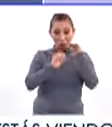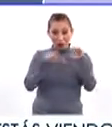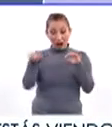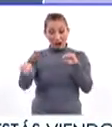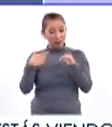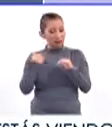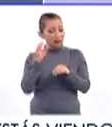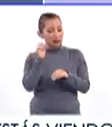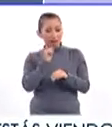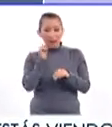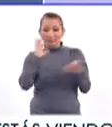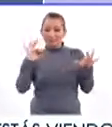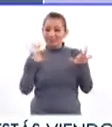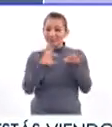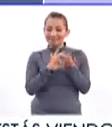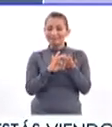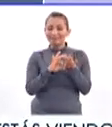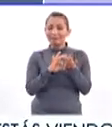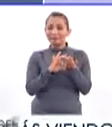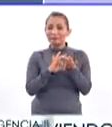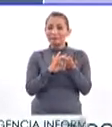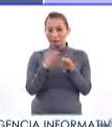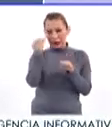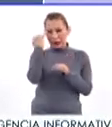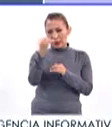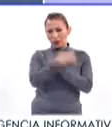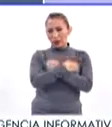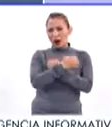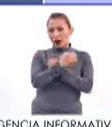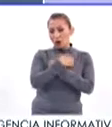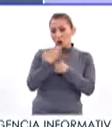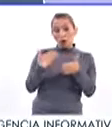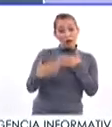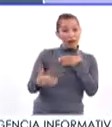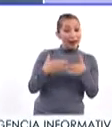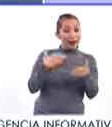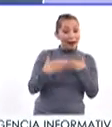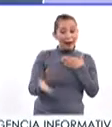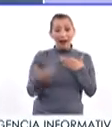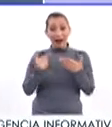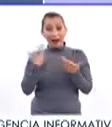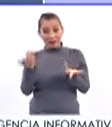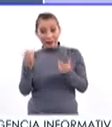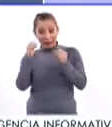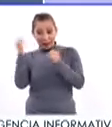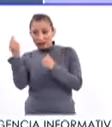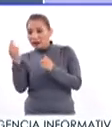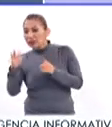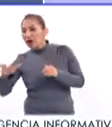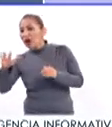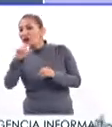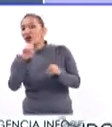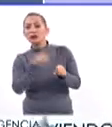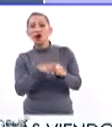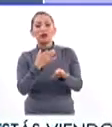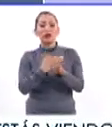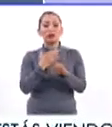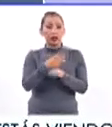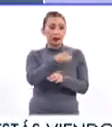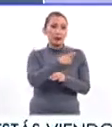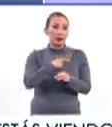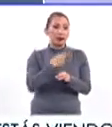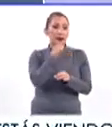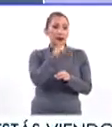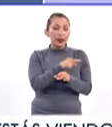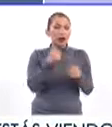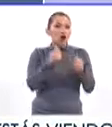están íntimamente relacionadas. No podemos hablar de una educación de vanguardia y que atienda a las necesidades de una sociedad actual sin